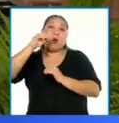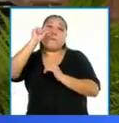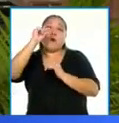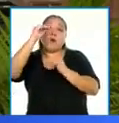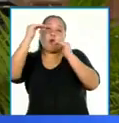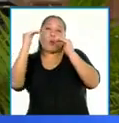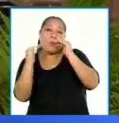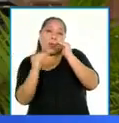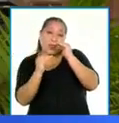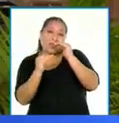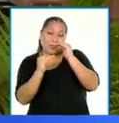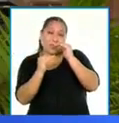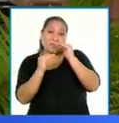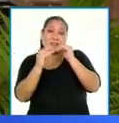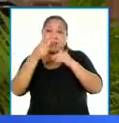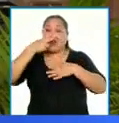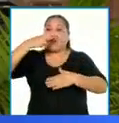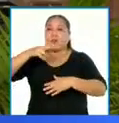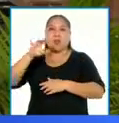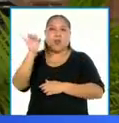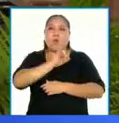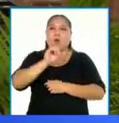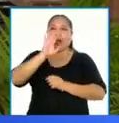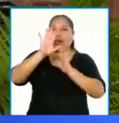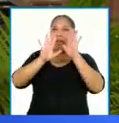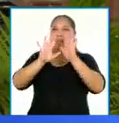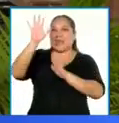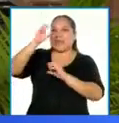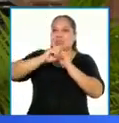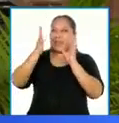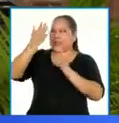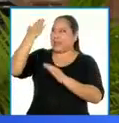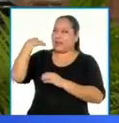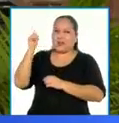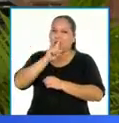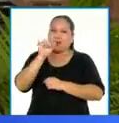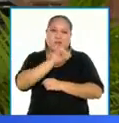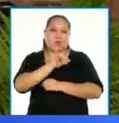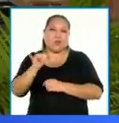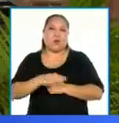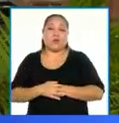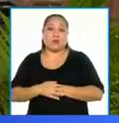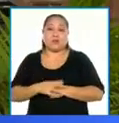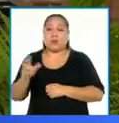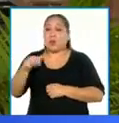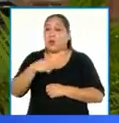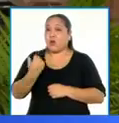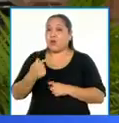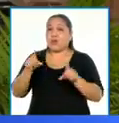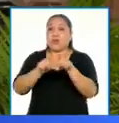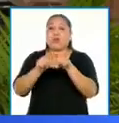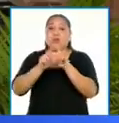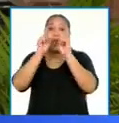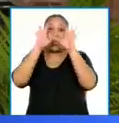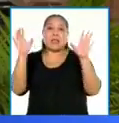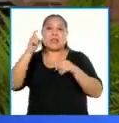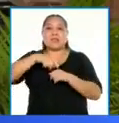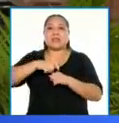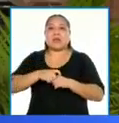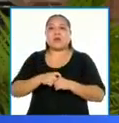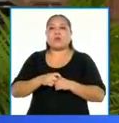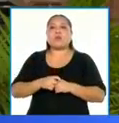ya no es la misma de hace 15 días. Pero por otro lado, y eso es clarísimo, tenemos que incrementar